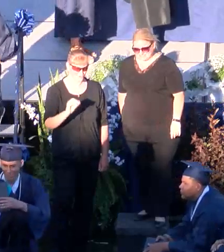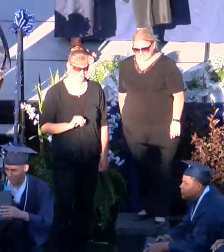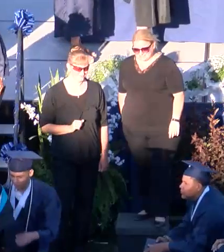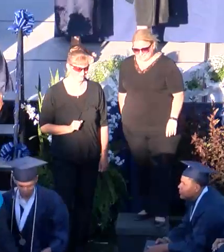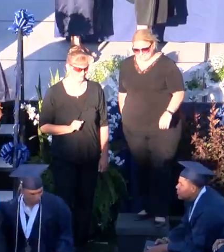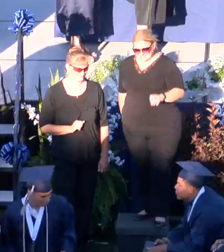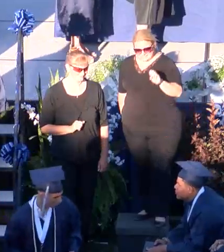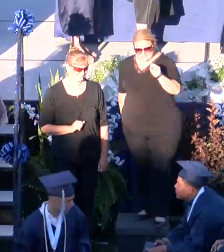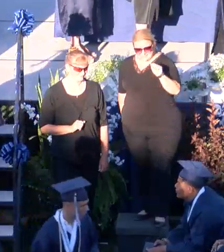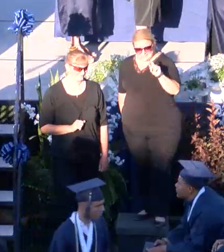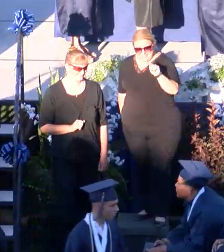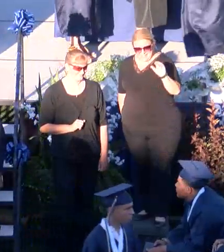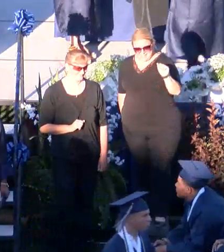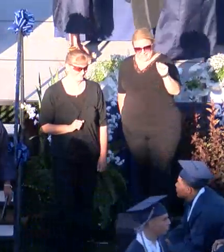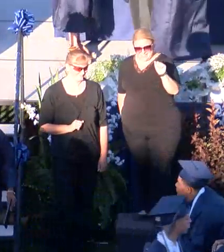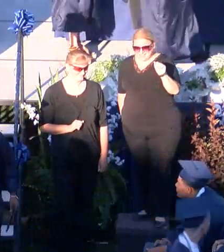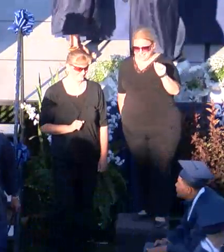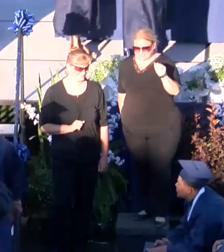Sara Bustos.